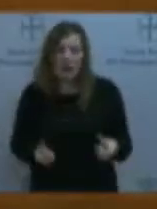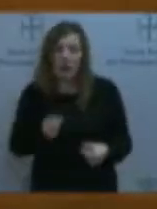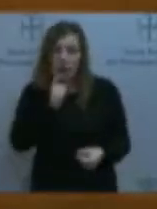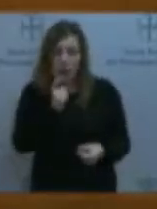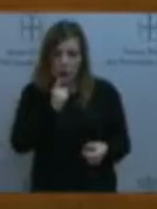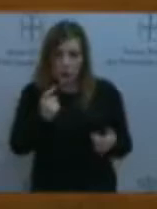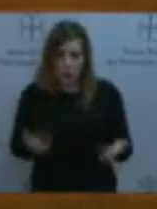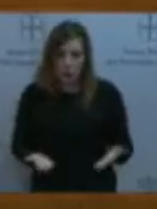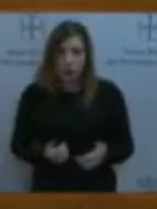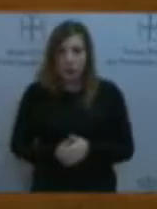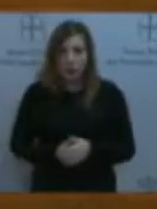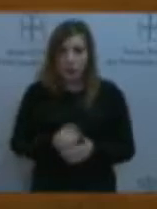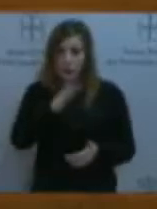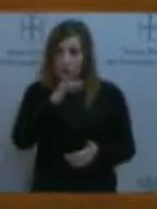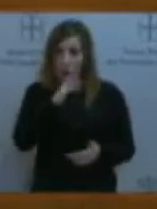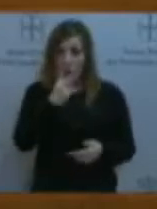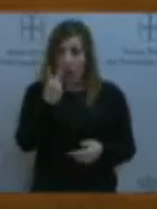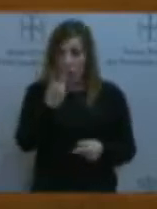hay ahí dos elementos